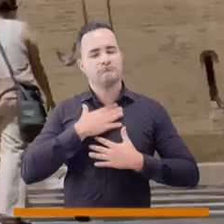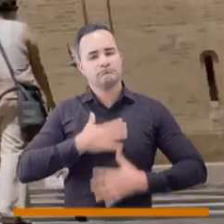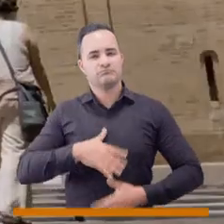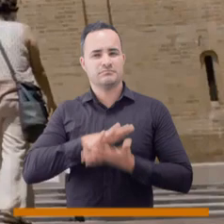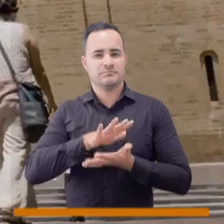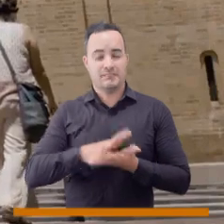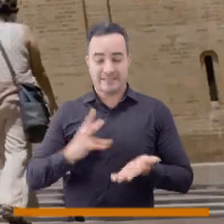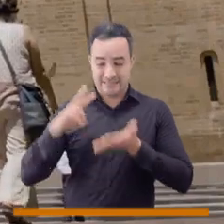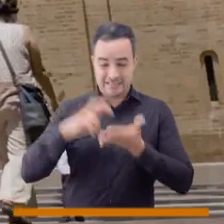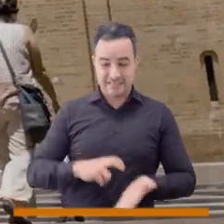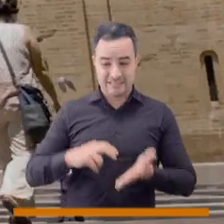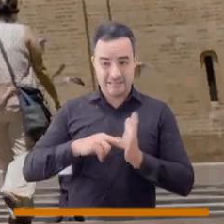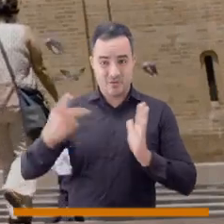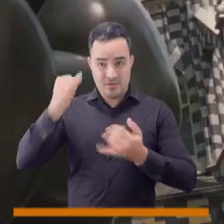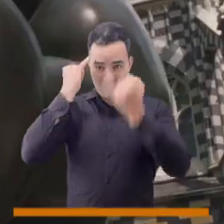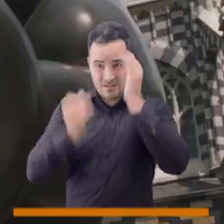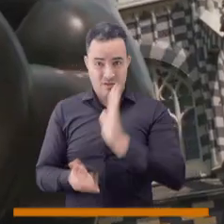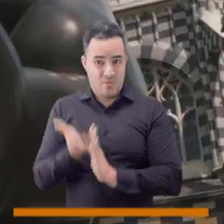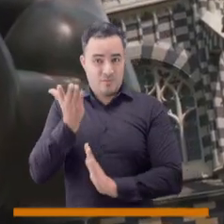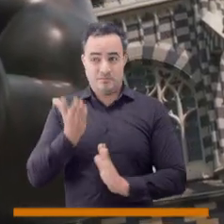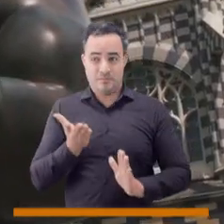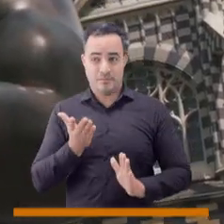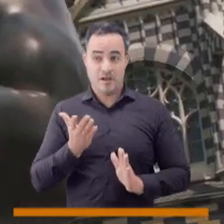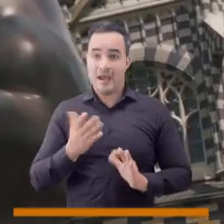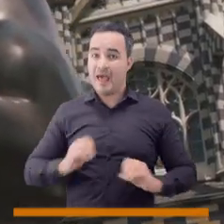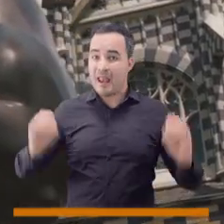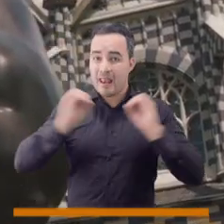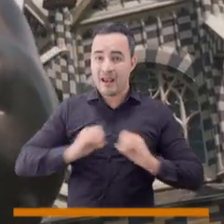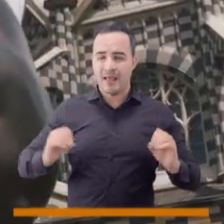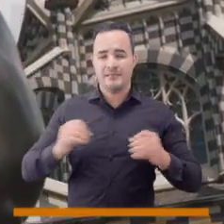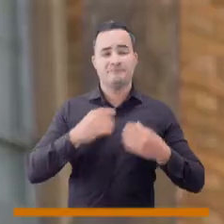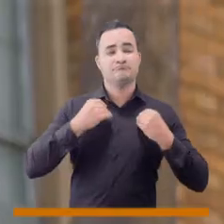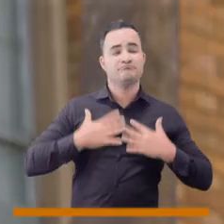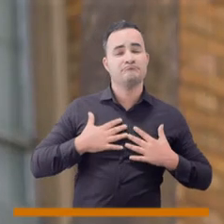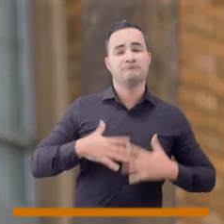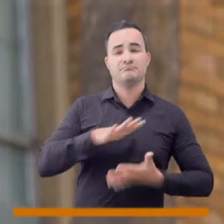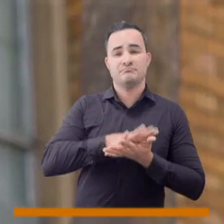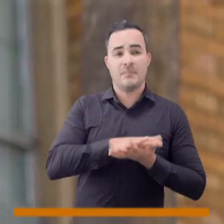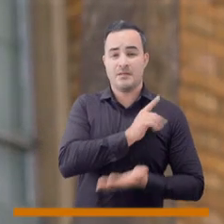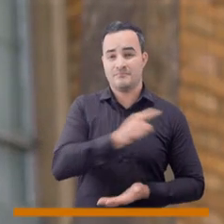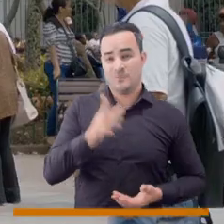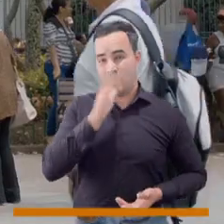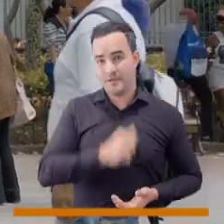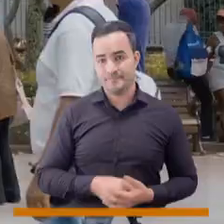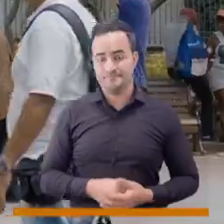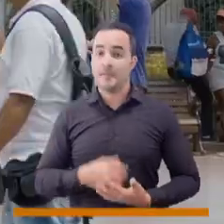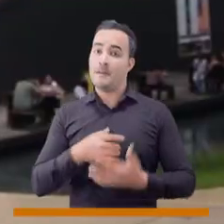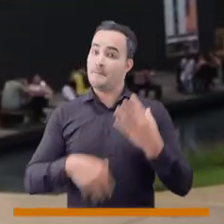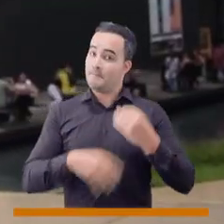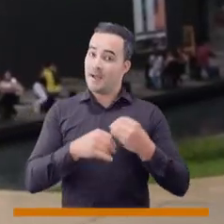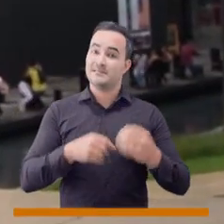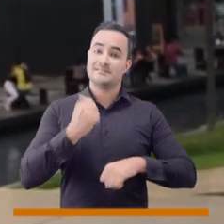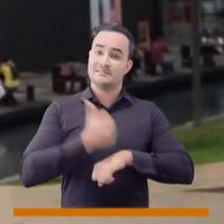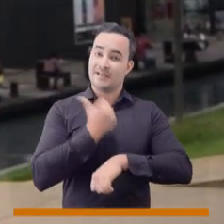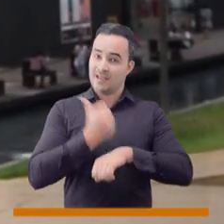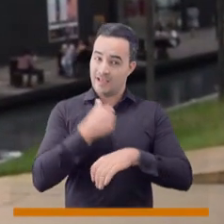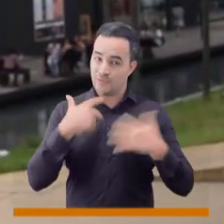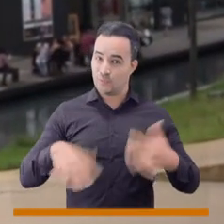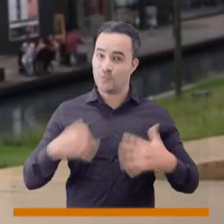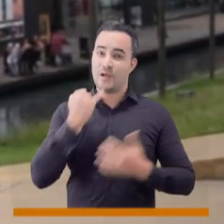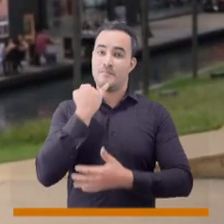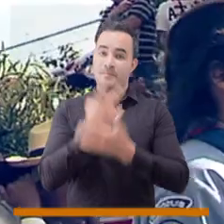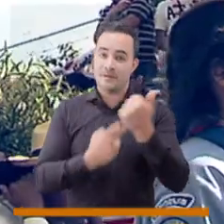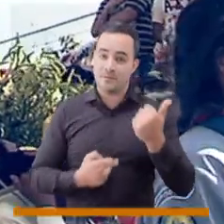los ciudadanos. Si no hay ciencia, tecnología e innovación, no hay seguridad, Caterina. Pero para que tengamos ese desarrollo tenemos una tarea pendiente, concejal, y es el